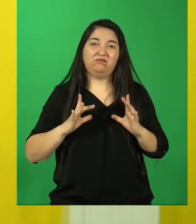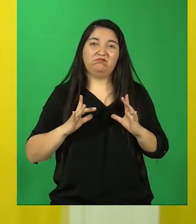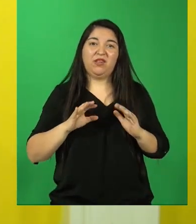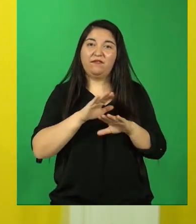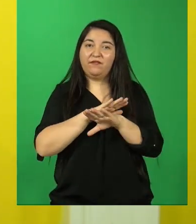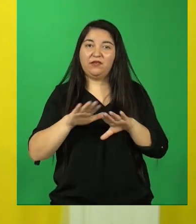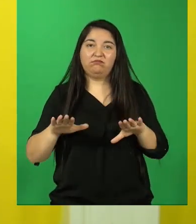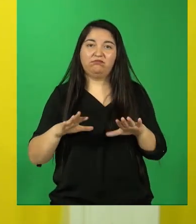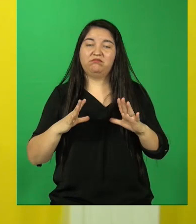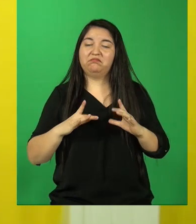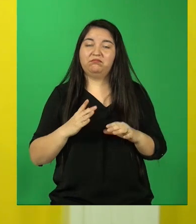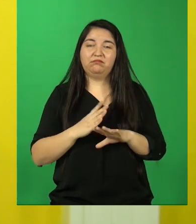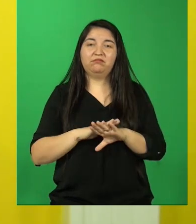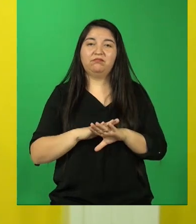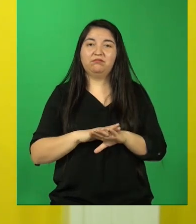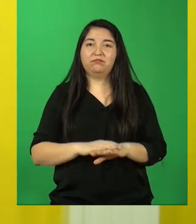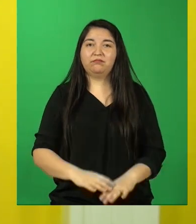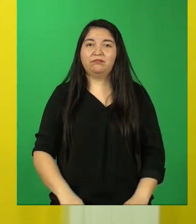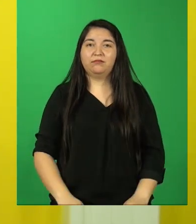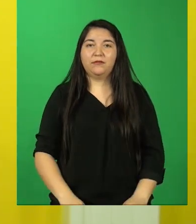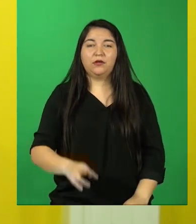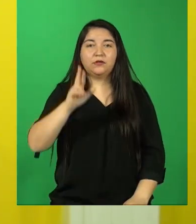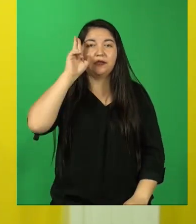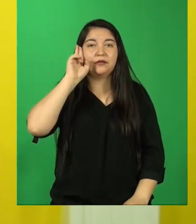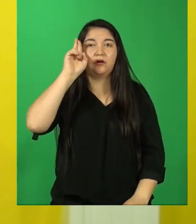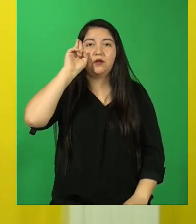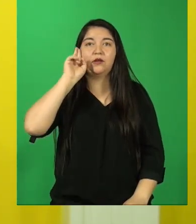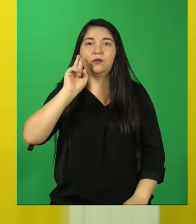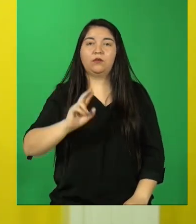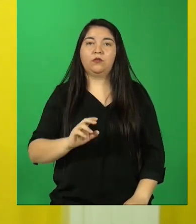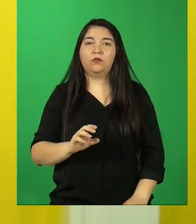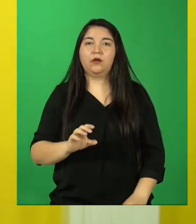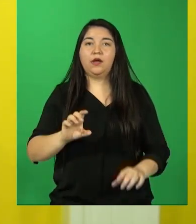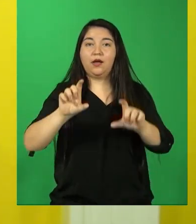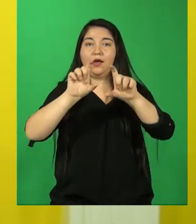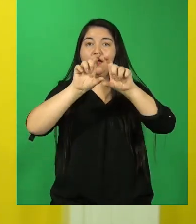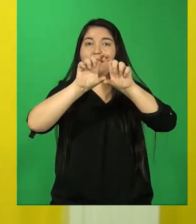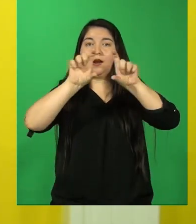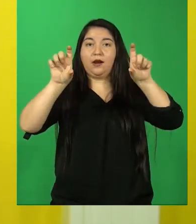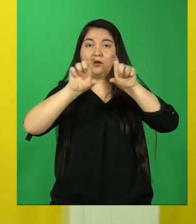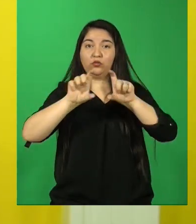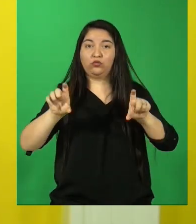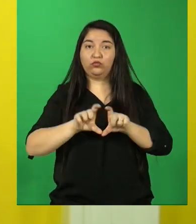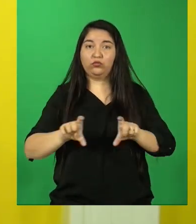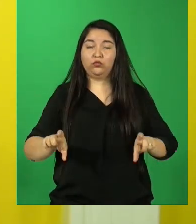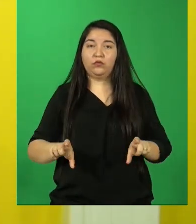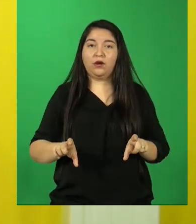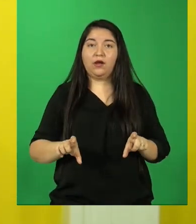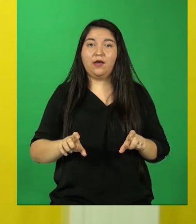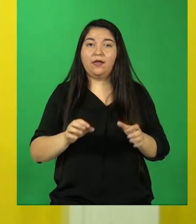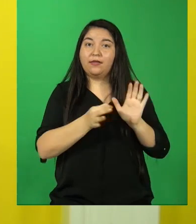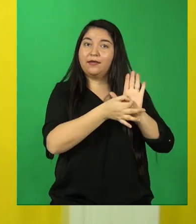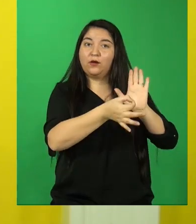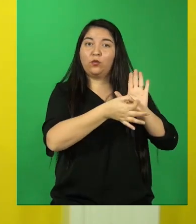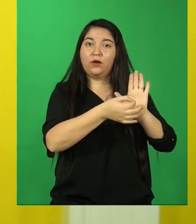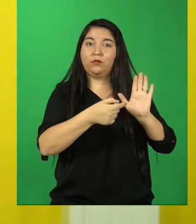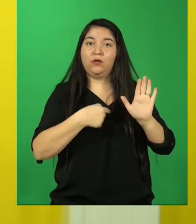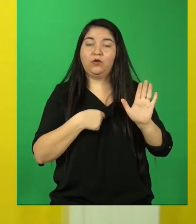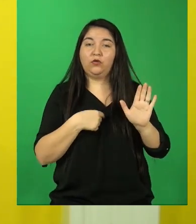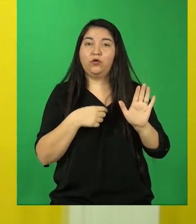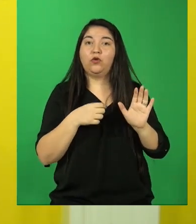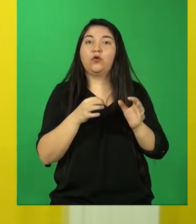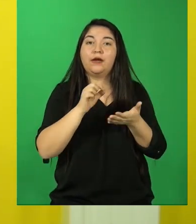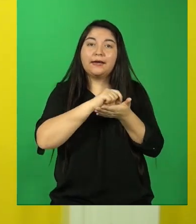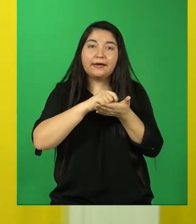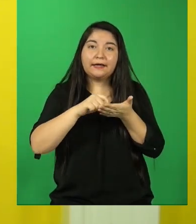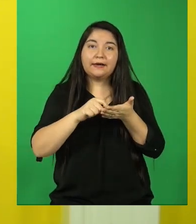Entonces, vamos a recordar que la estructura del cuento, cuando yo escribo, tiene 3